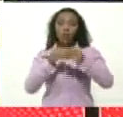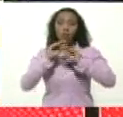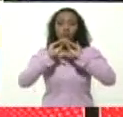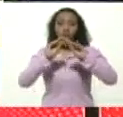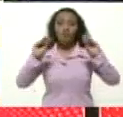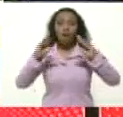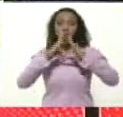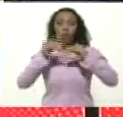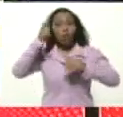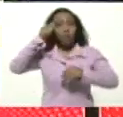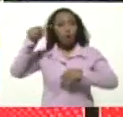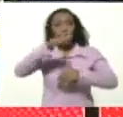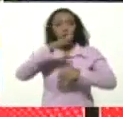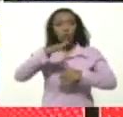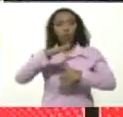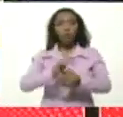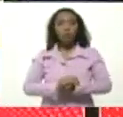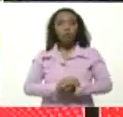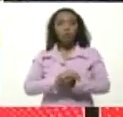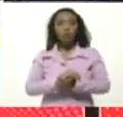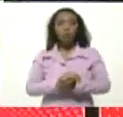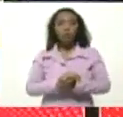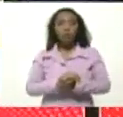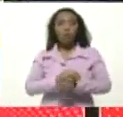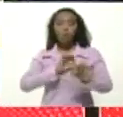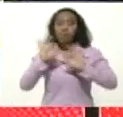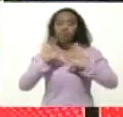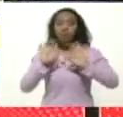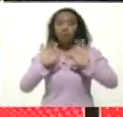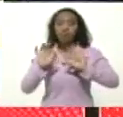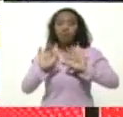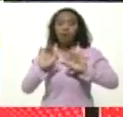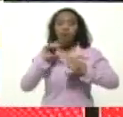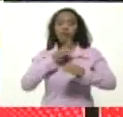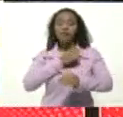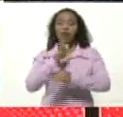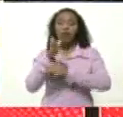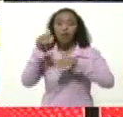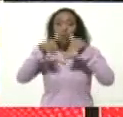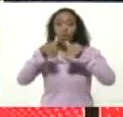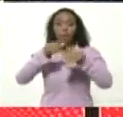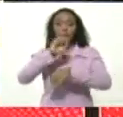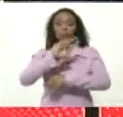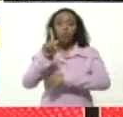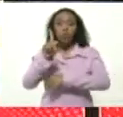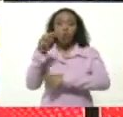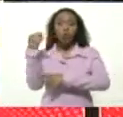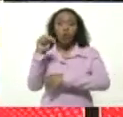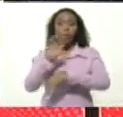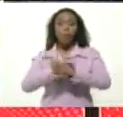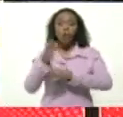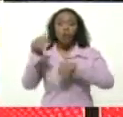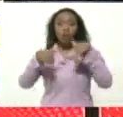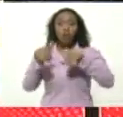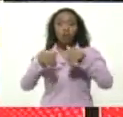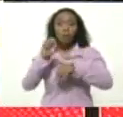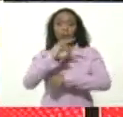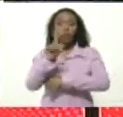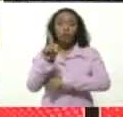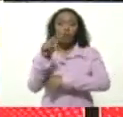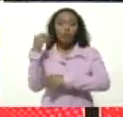a todo el pueblo, a prepararse para votar el 21 de noviembre, porque votar el 21